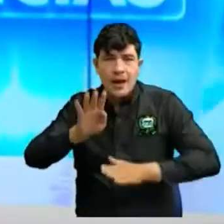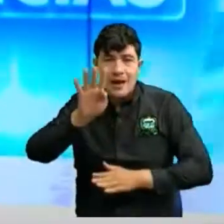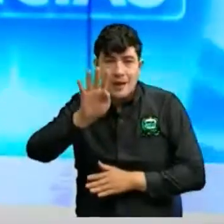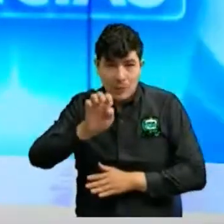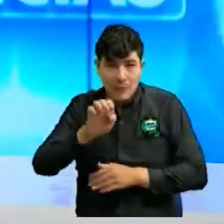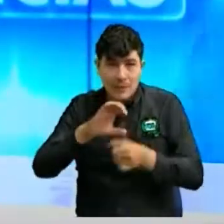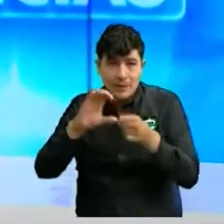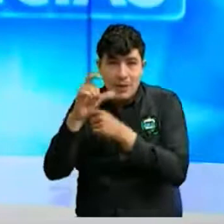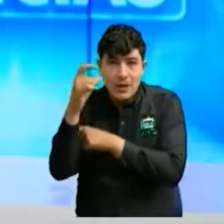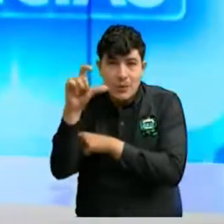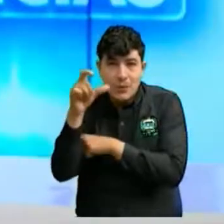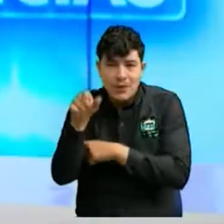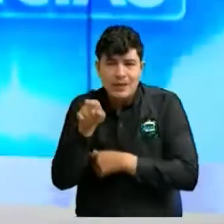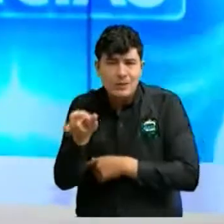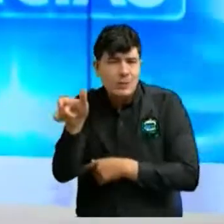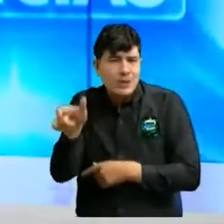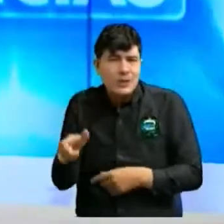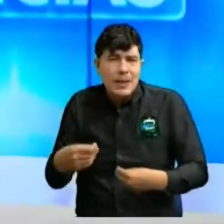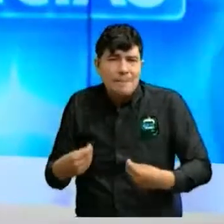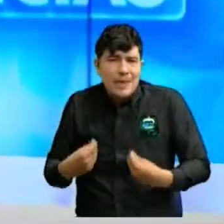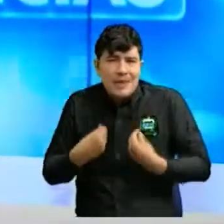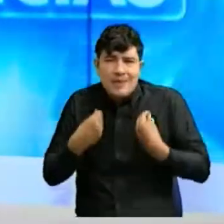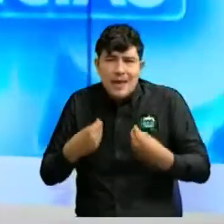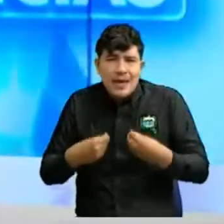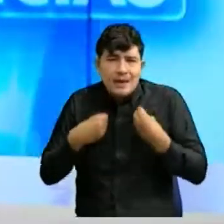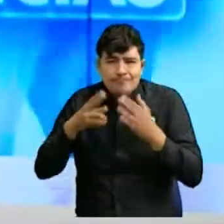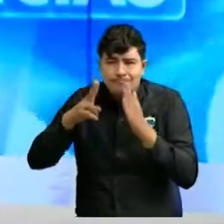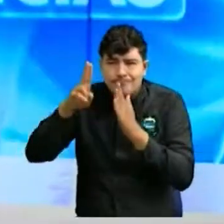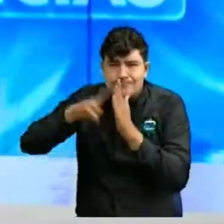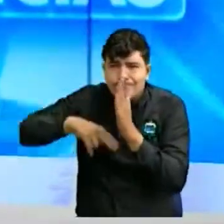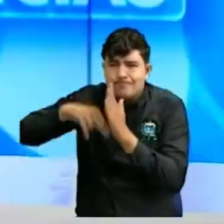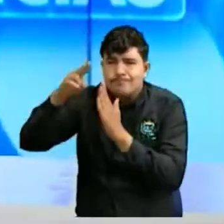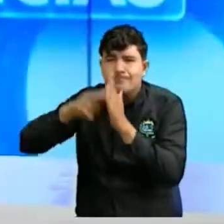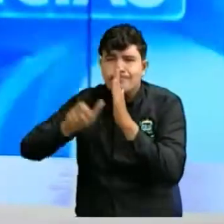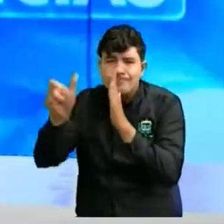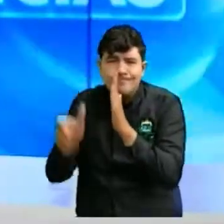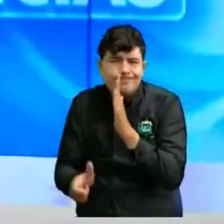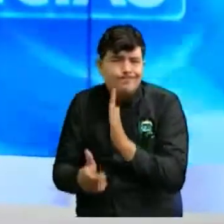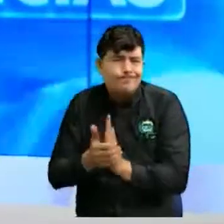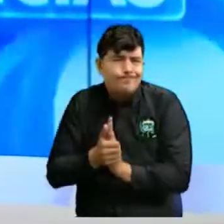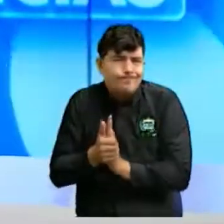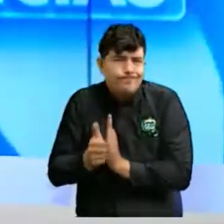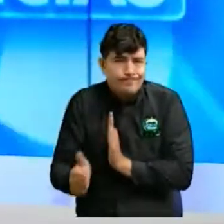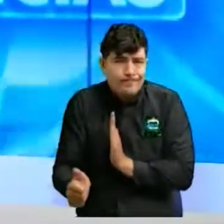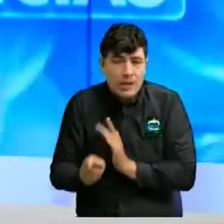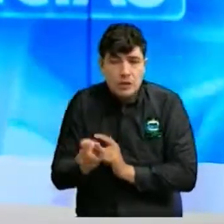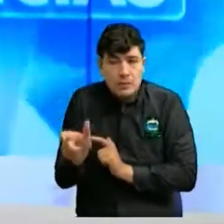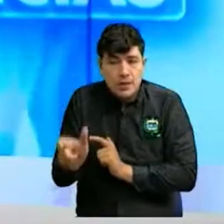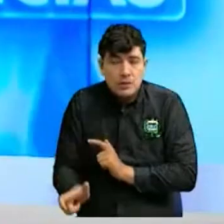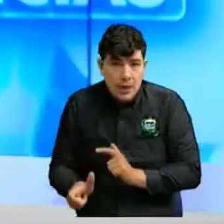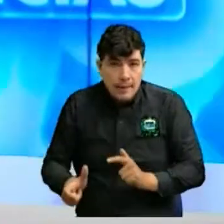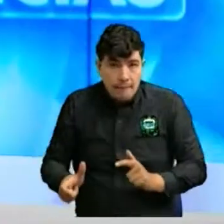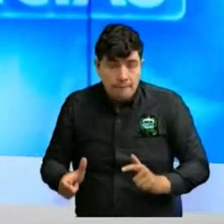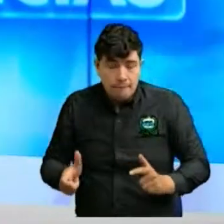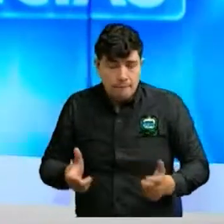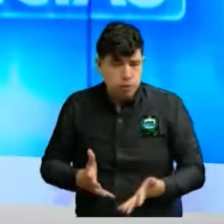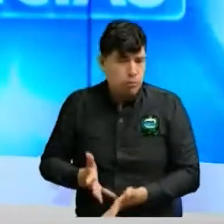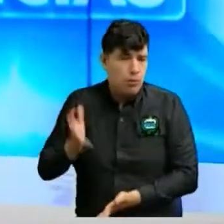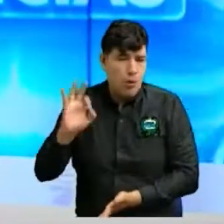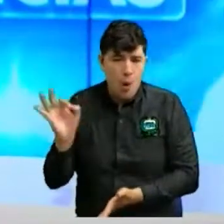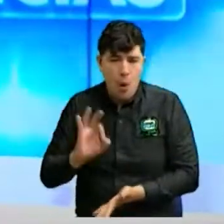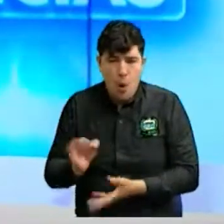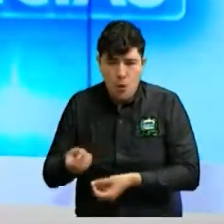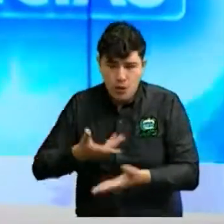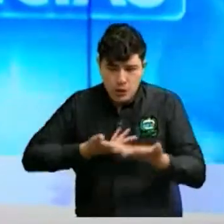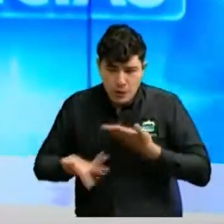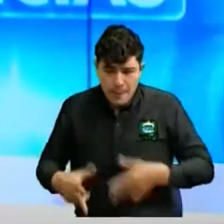en óleo. Y aunque sus condiciones económicas y sociales no son las mejores, desde el mirador de su casa, hoy sigue plasmando los mejores